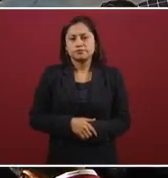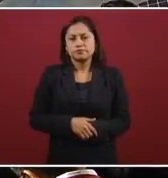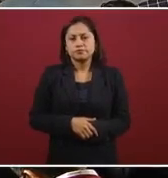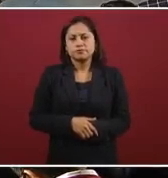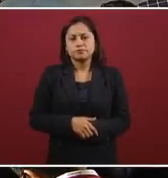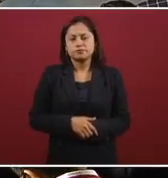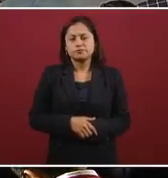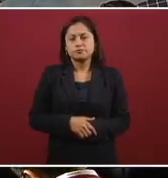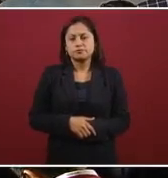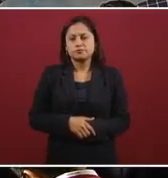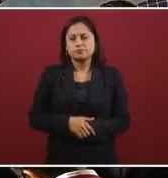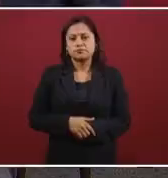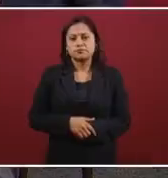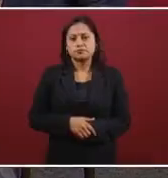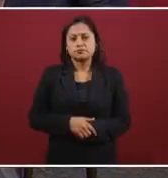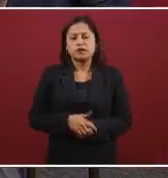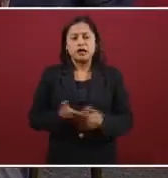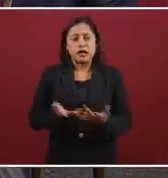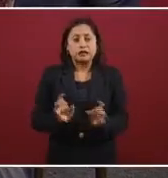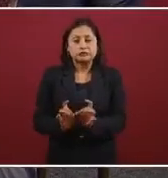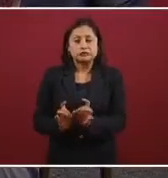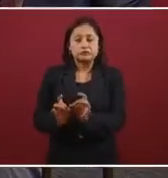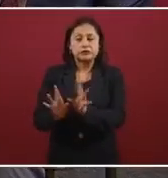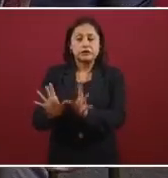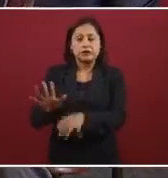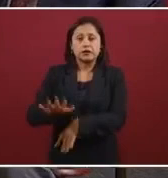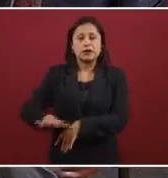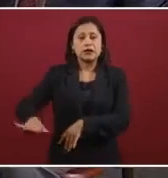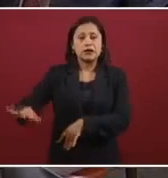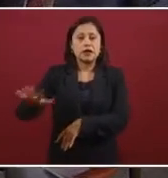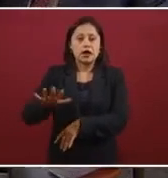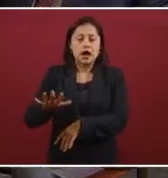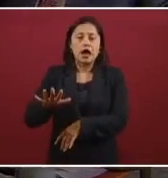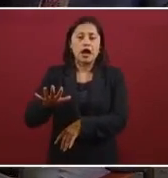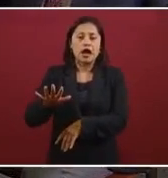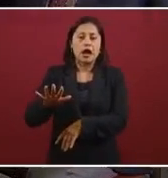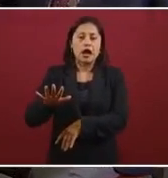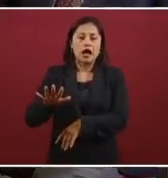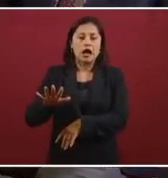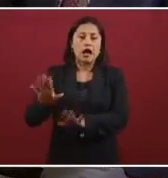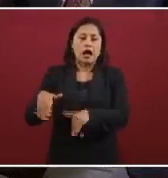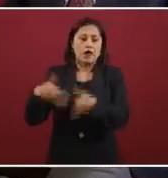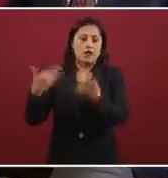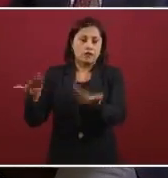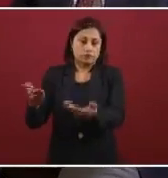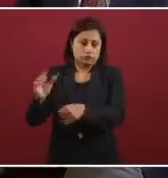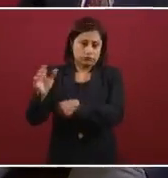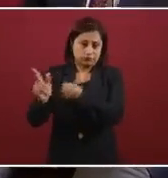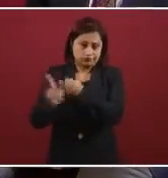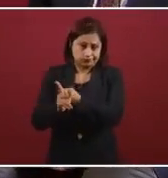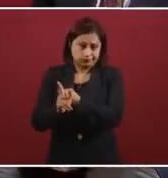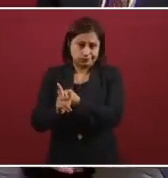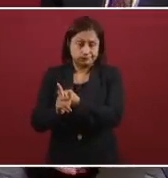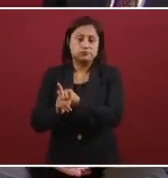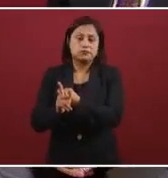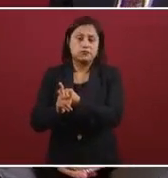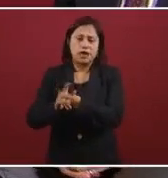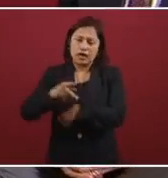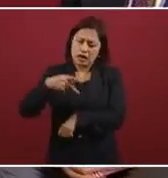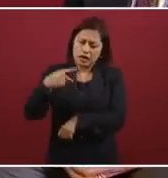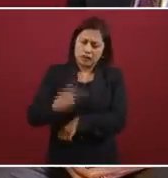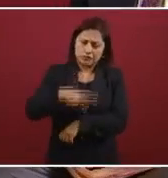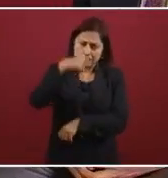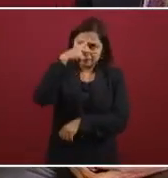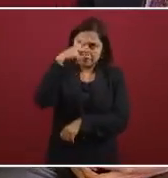a pesar de esta situación especial en lo externo, en nuestro país